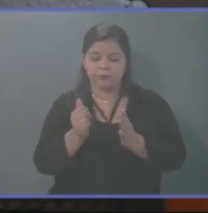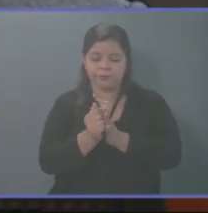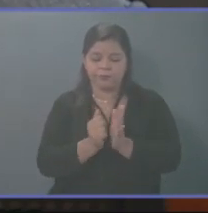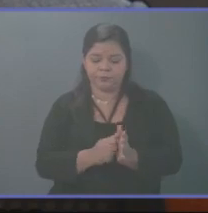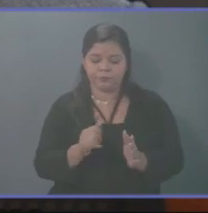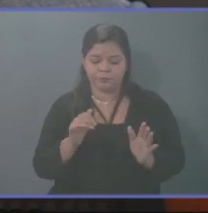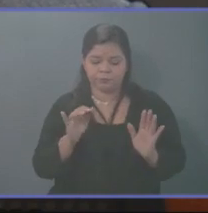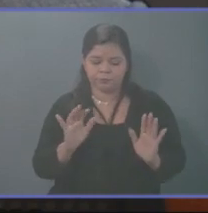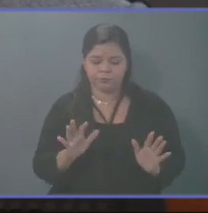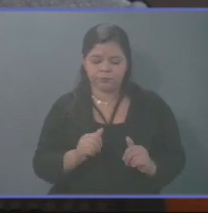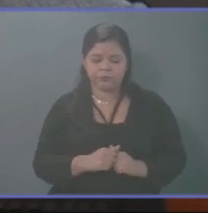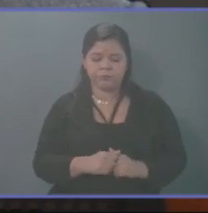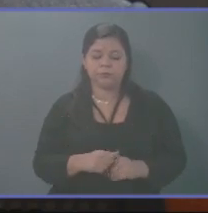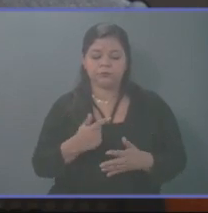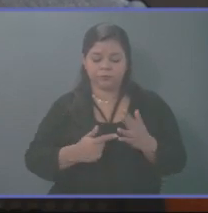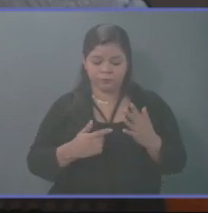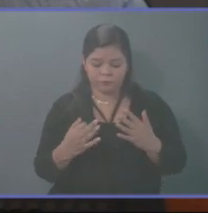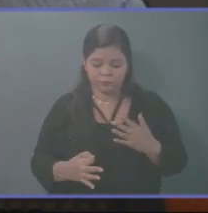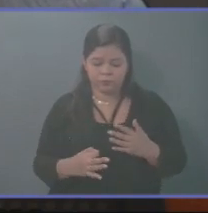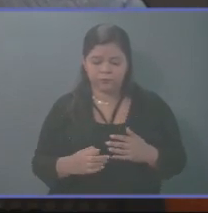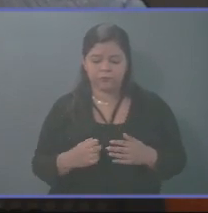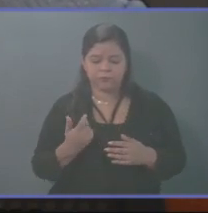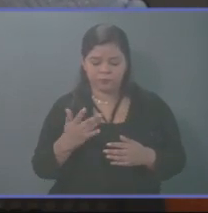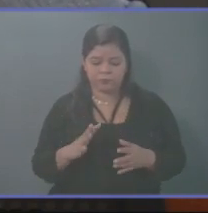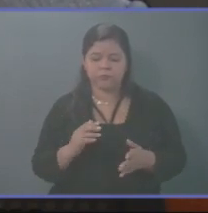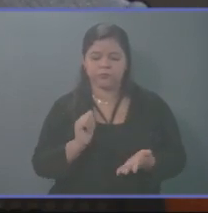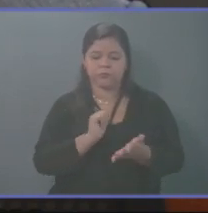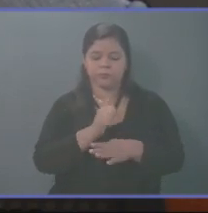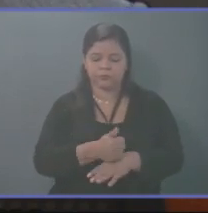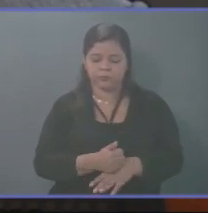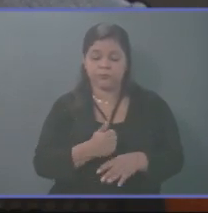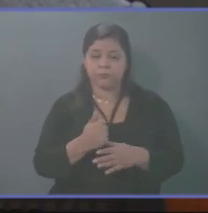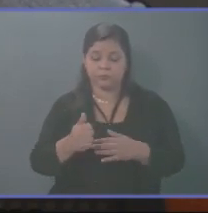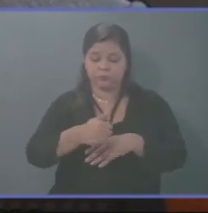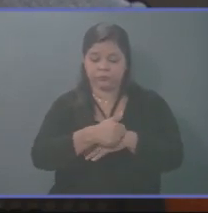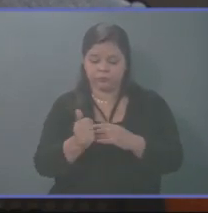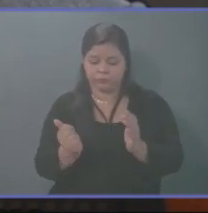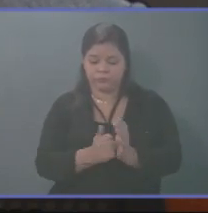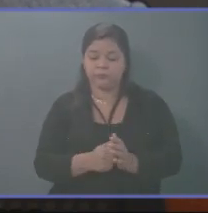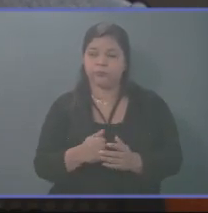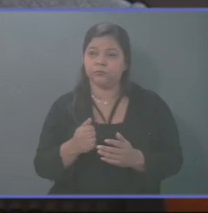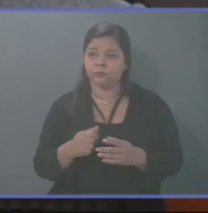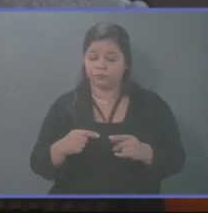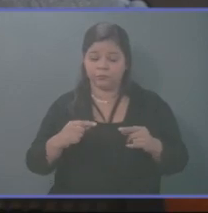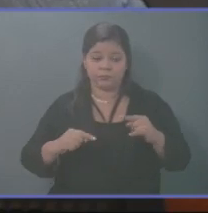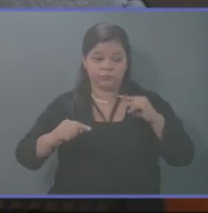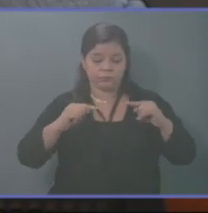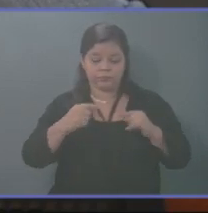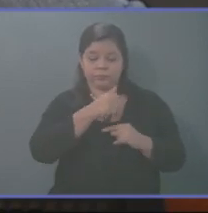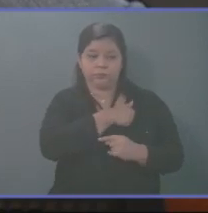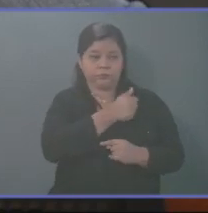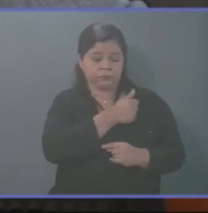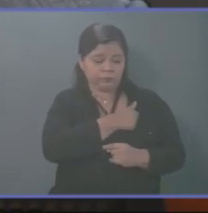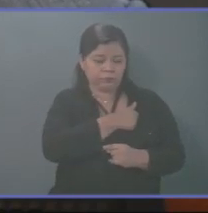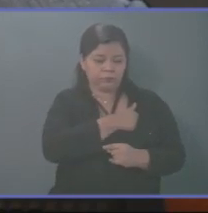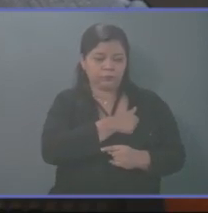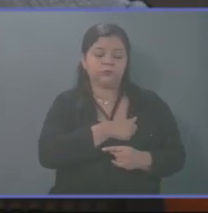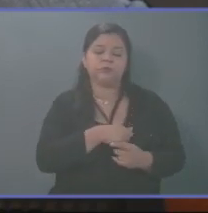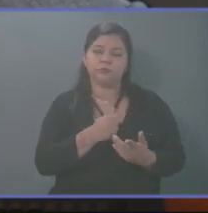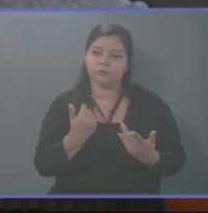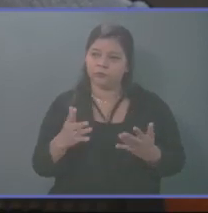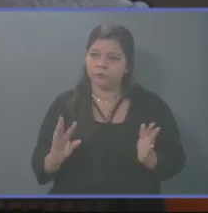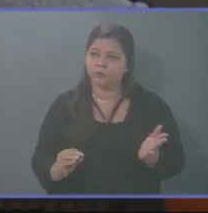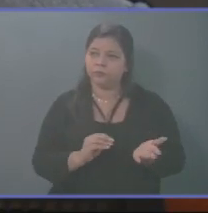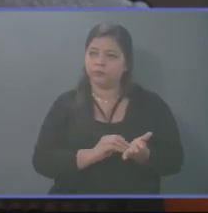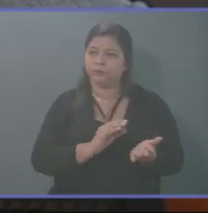ley relacionada en el primer considerando se establece que la Asamblea de Gobernadores es la autoridad suprema de dicho fondo, señalando